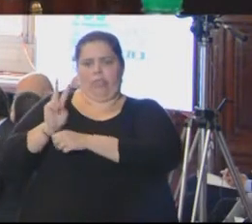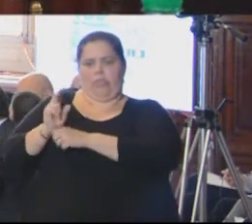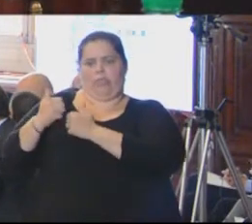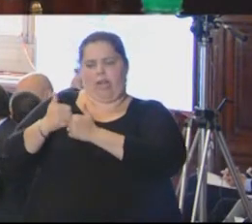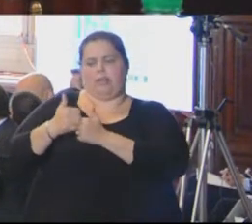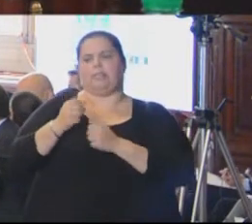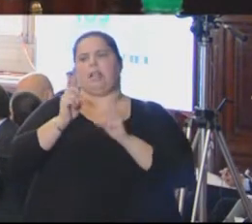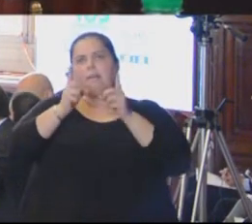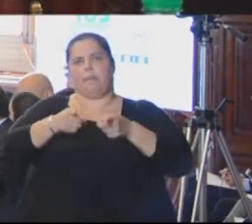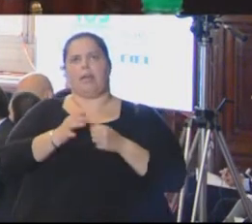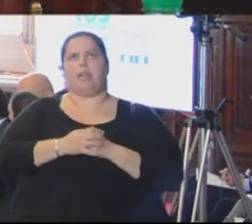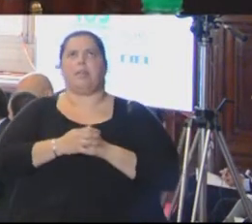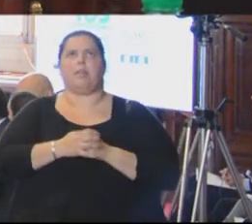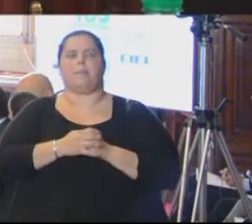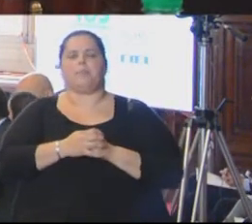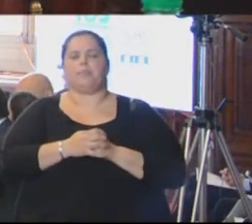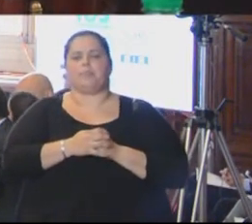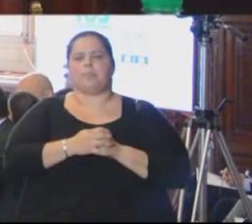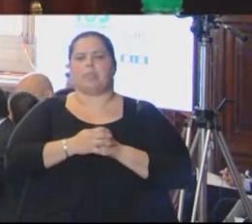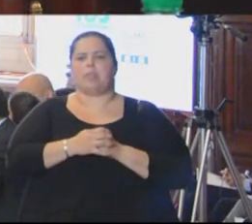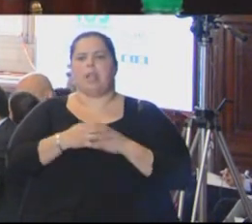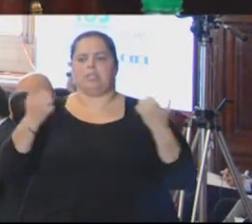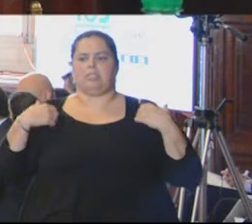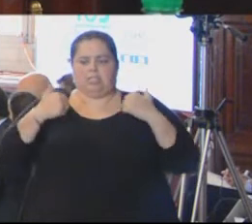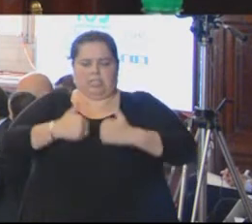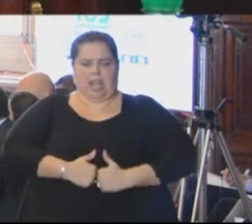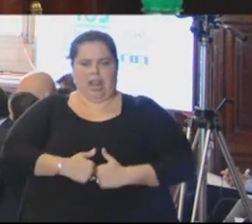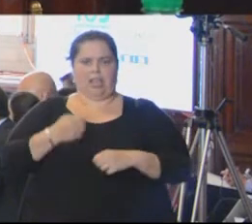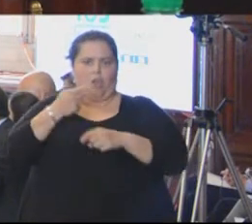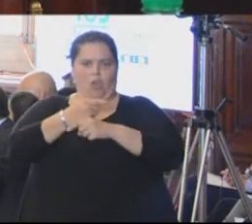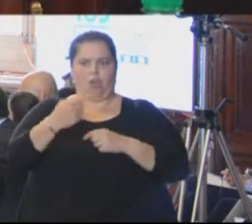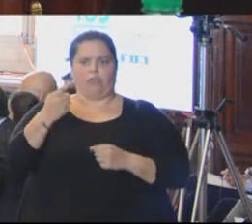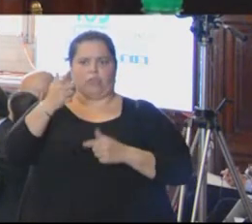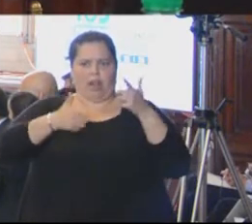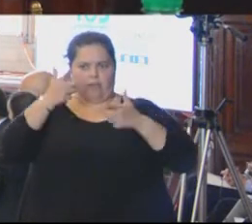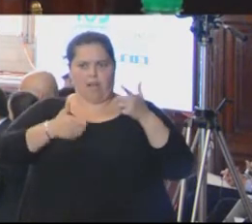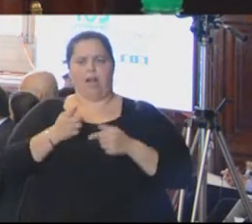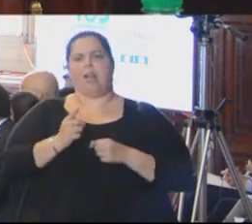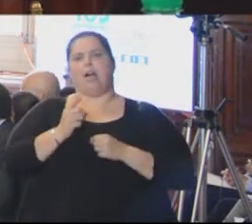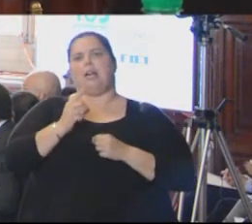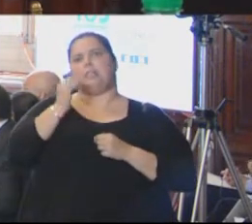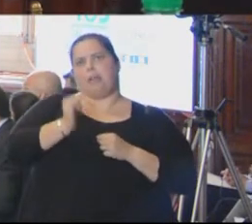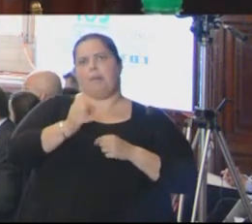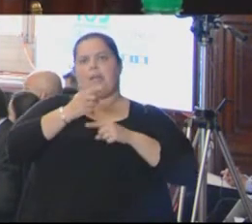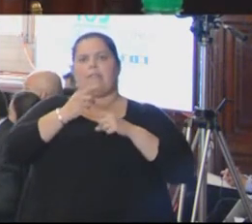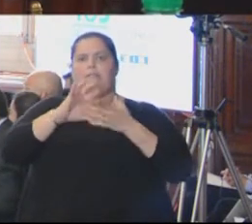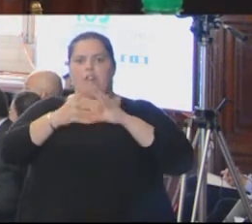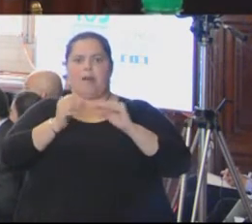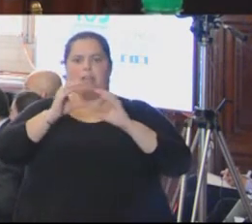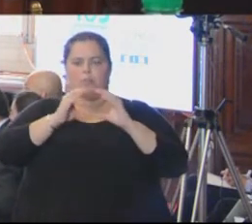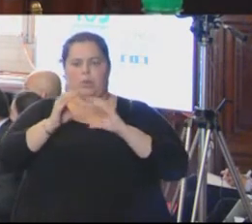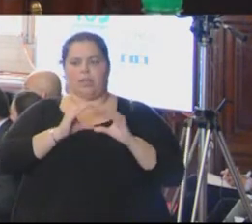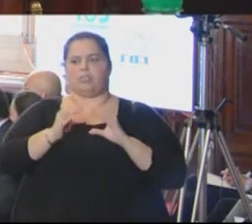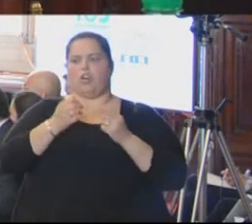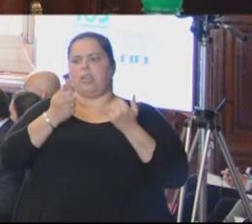reubicación, 2.723 chalecos blindados, 3.106 medios de comunicación y 173 botones de